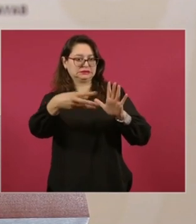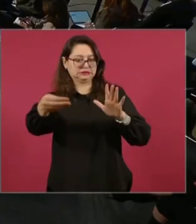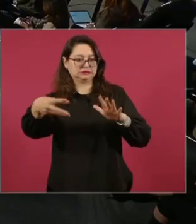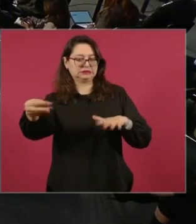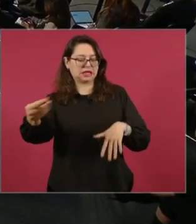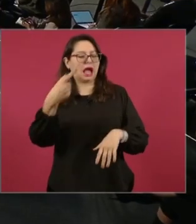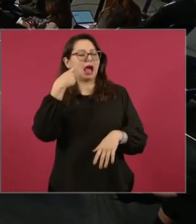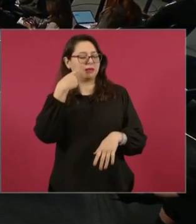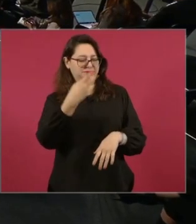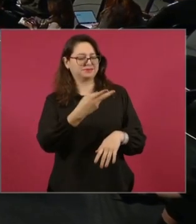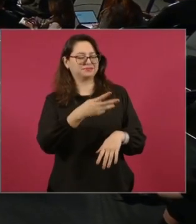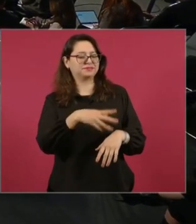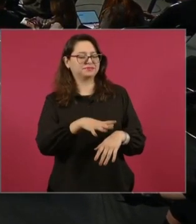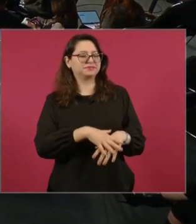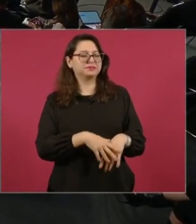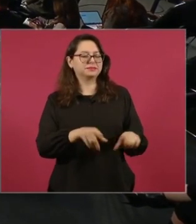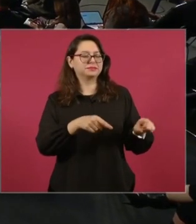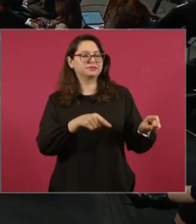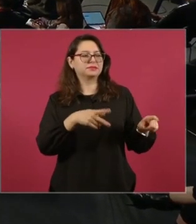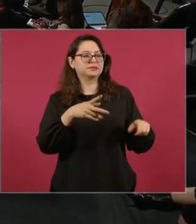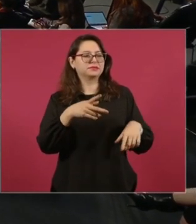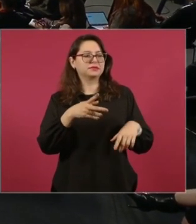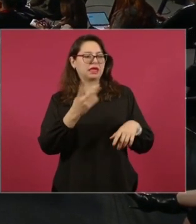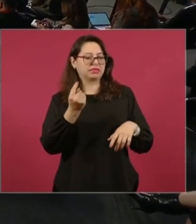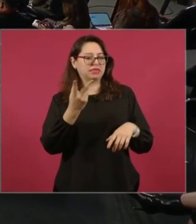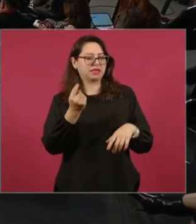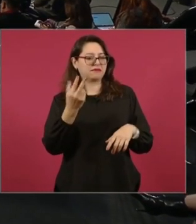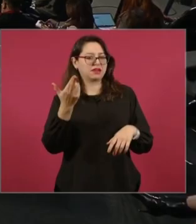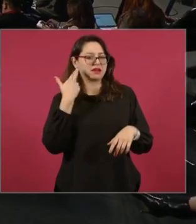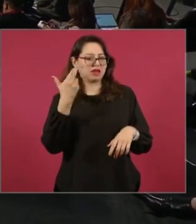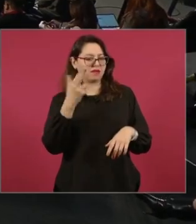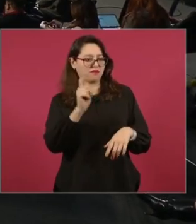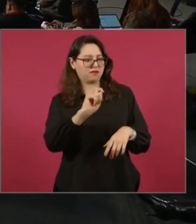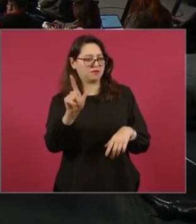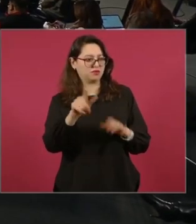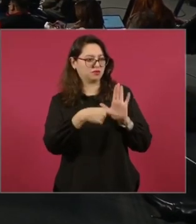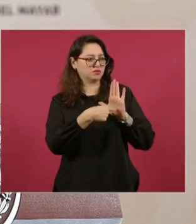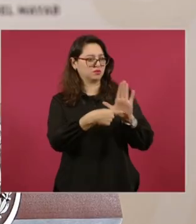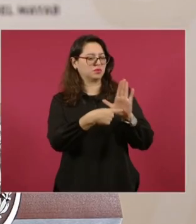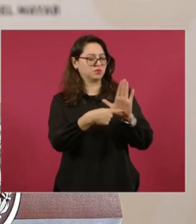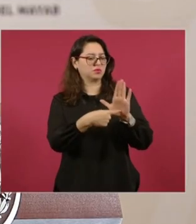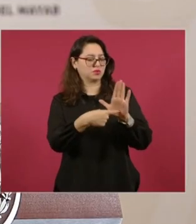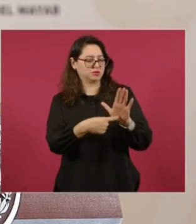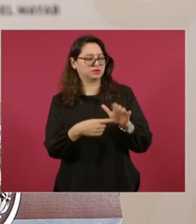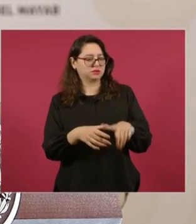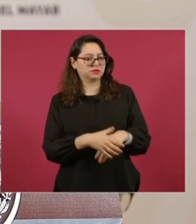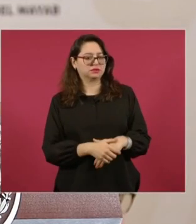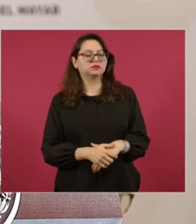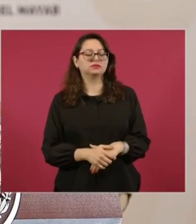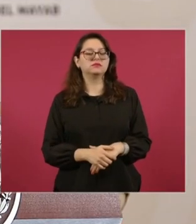A ver, los más famosos. Eso sí. Es que entre más famosos,